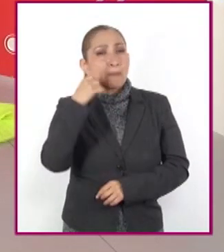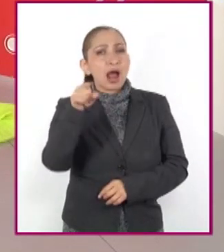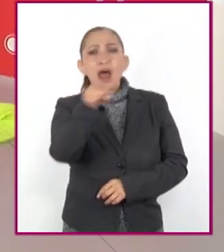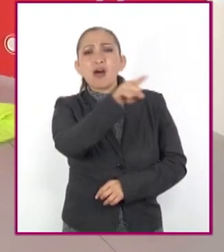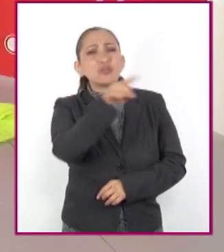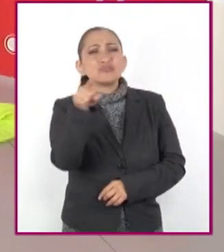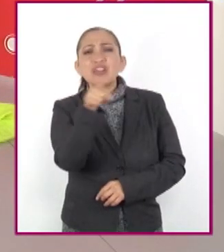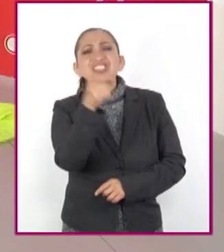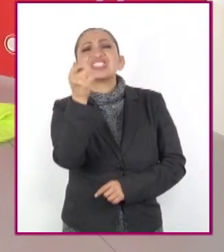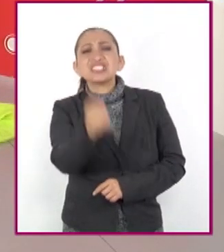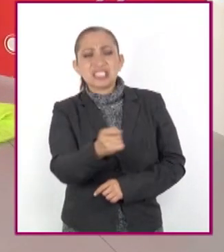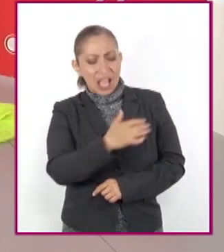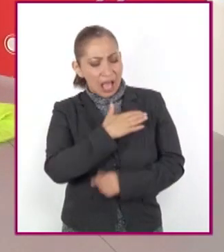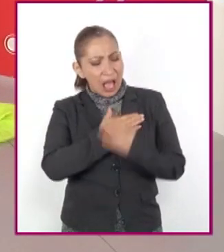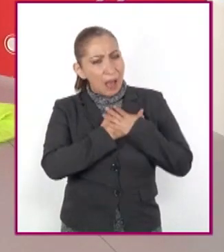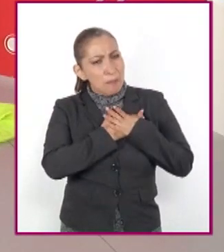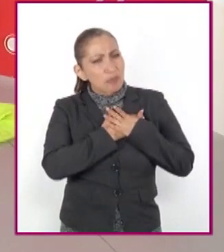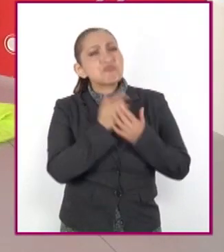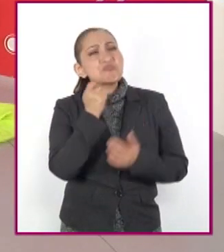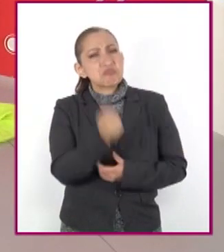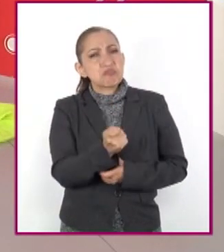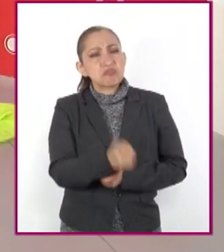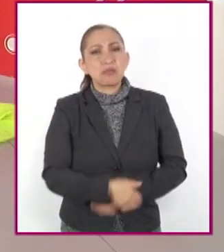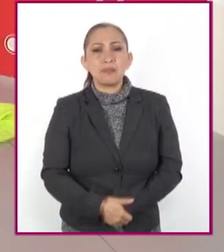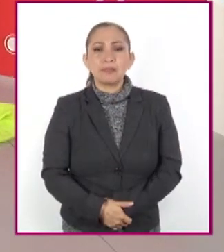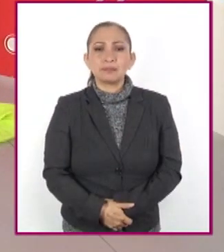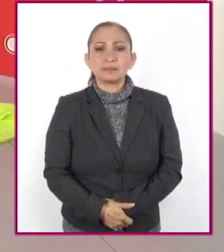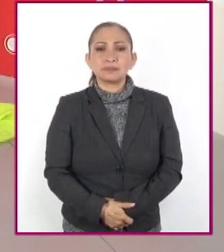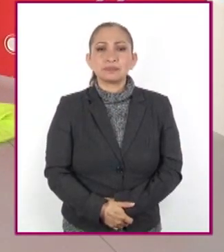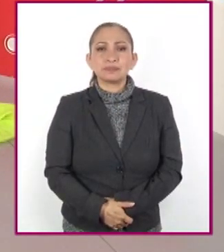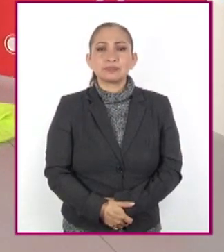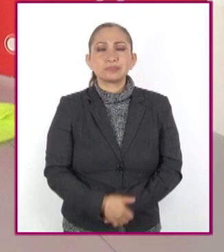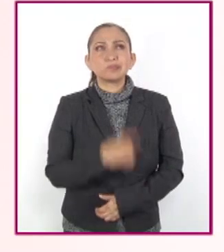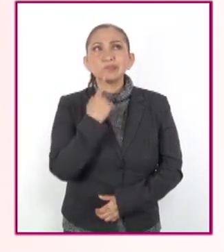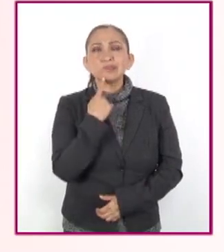ustedes, ¿qué significa el amor?